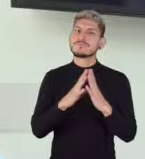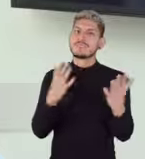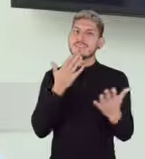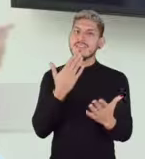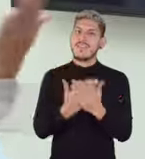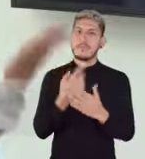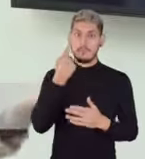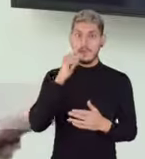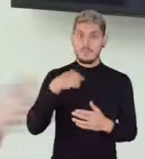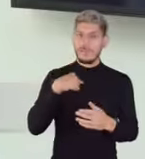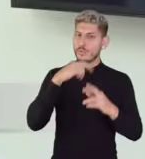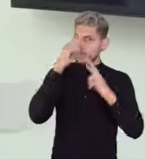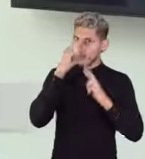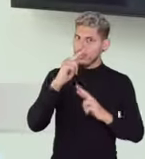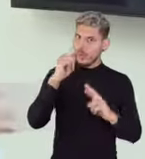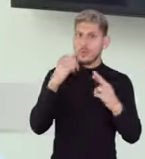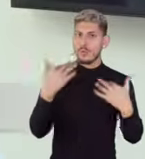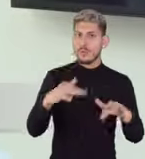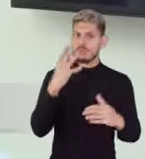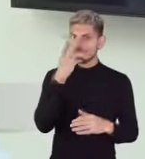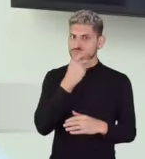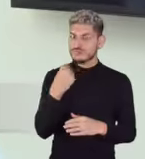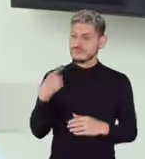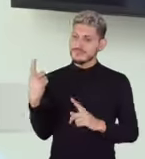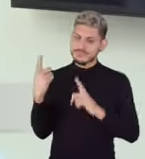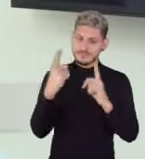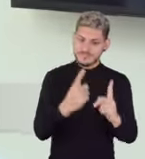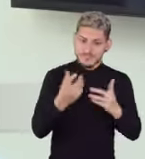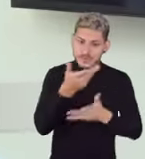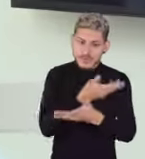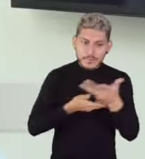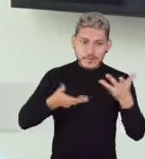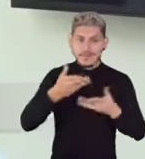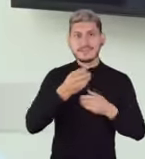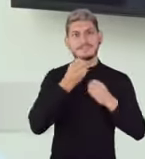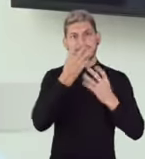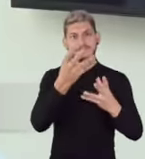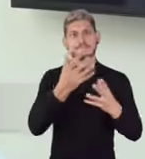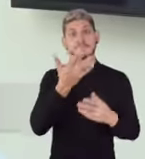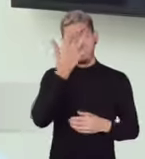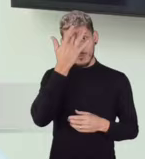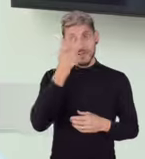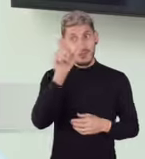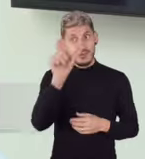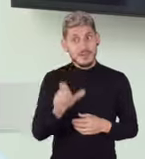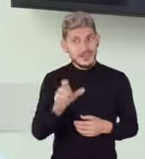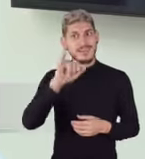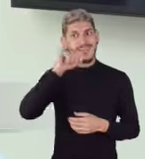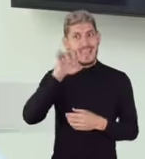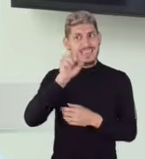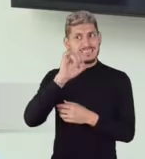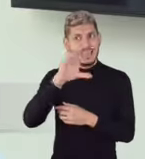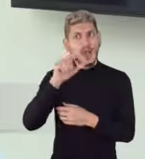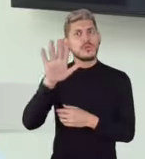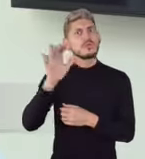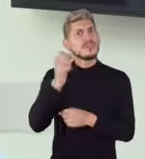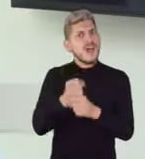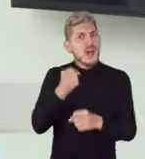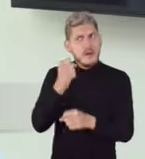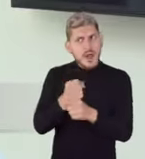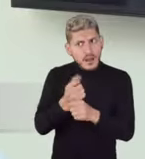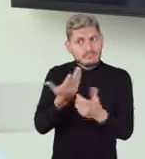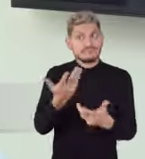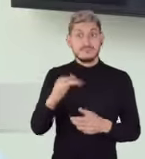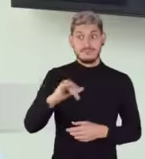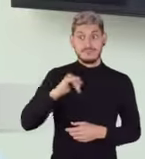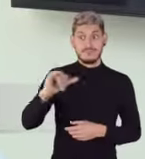para mí compartir este espacio contigo, porque realmente creo que tú vienes desempeñando también un gran trabajo y como mujeres debemos